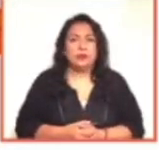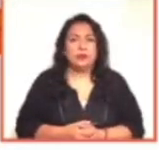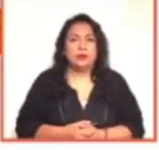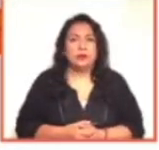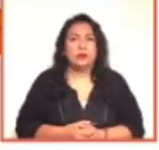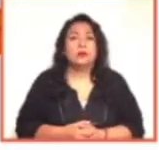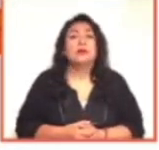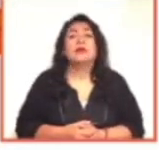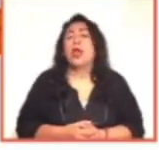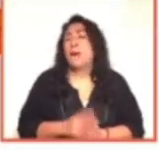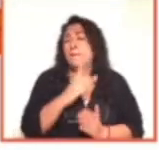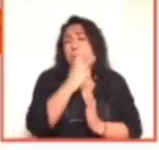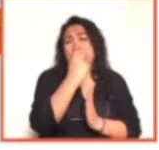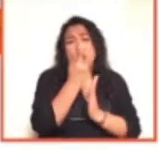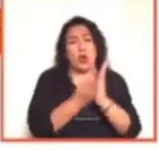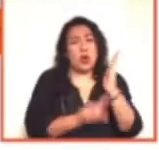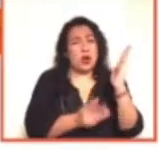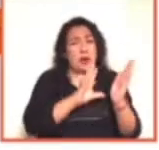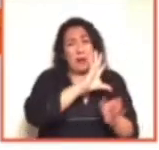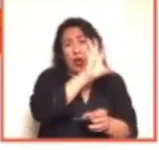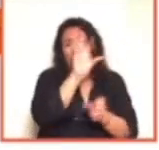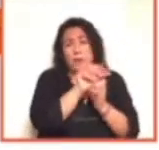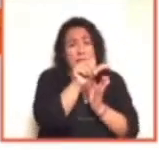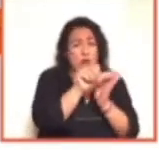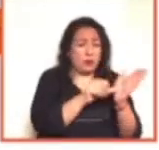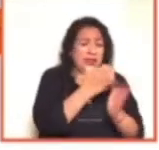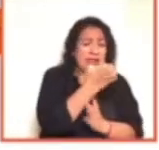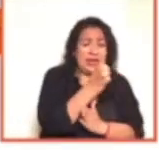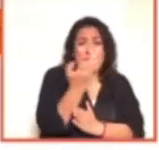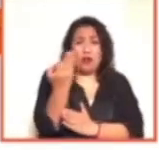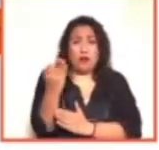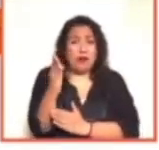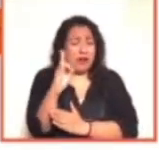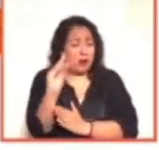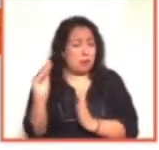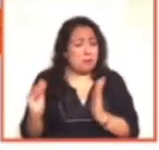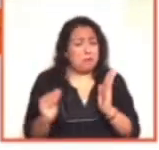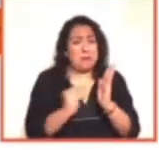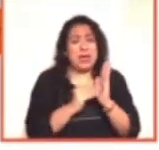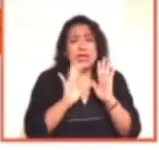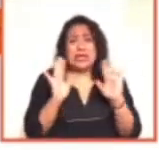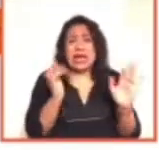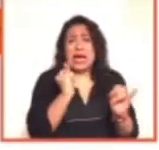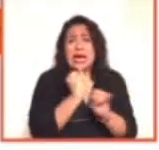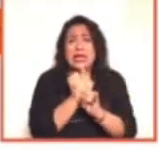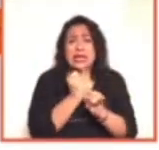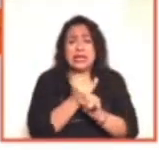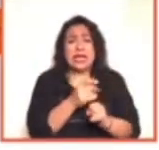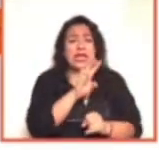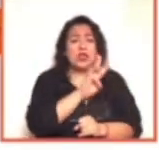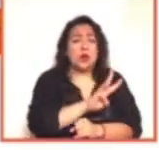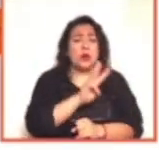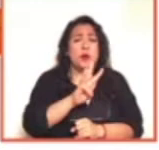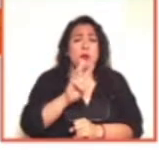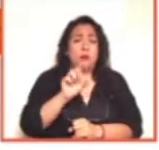Toda la programación del mes de enero y febrero está ya en línea en nuestra página web